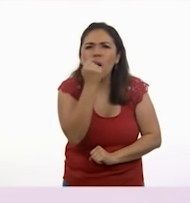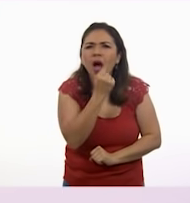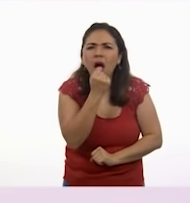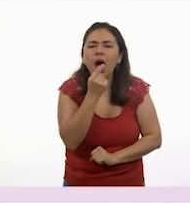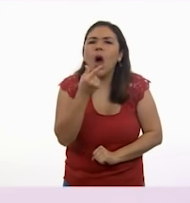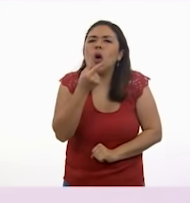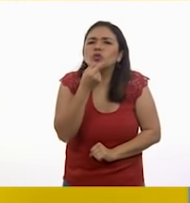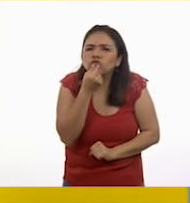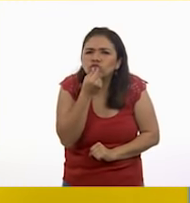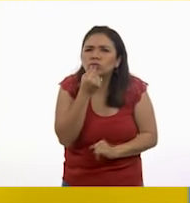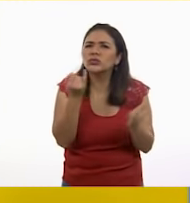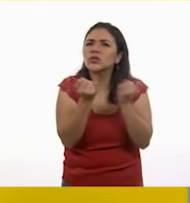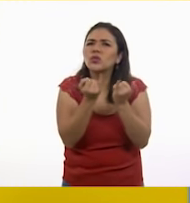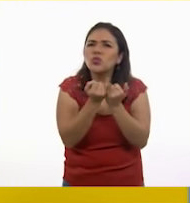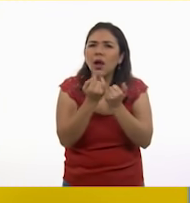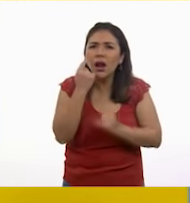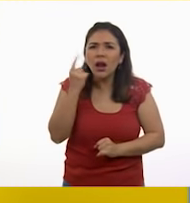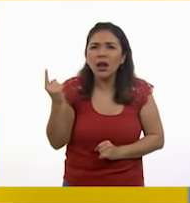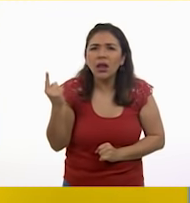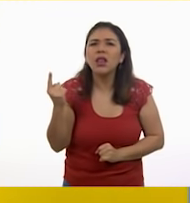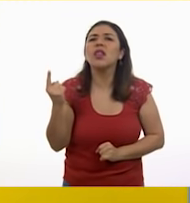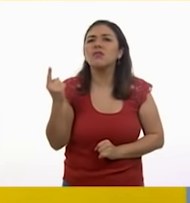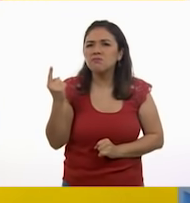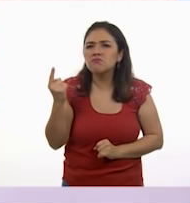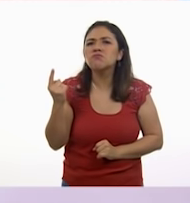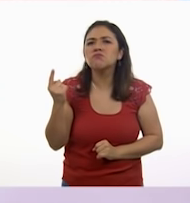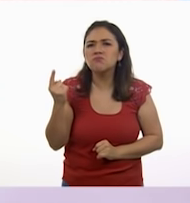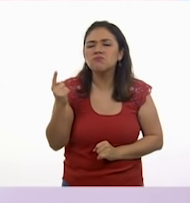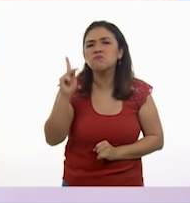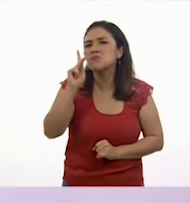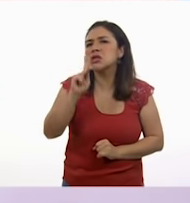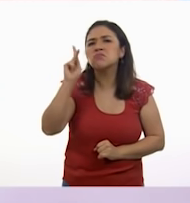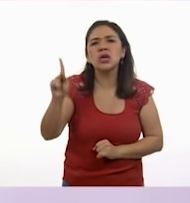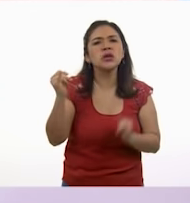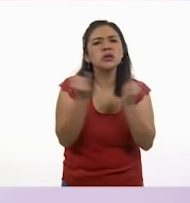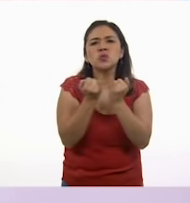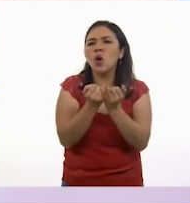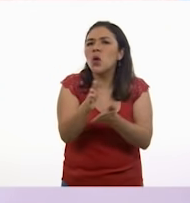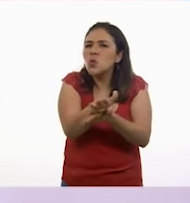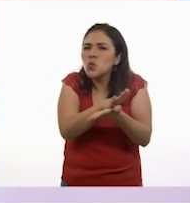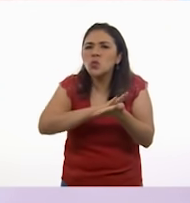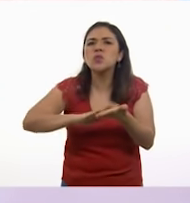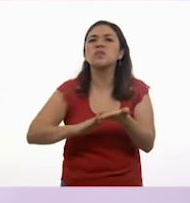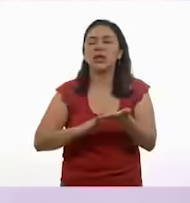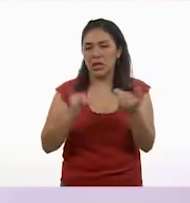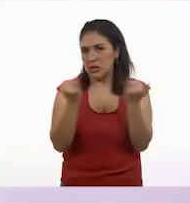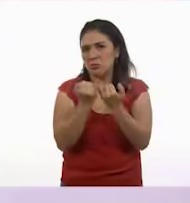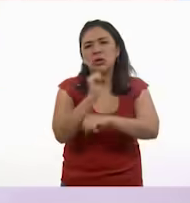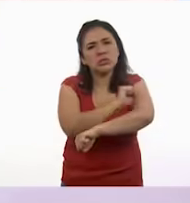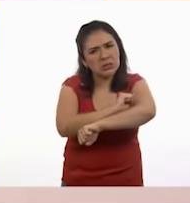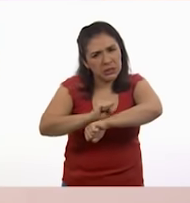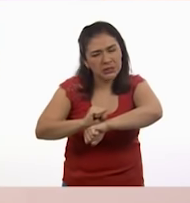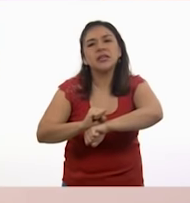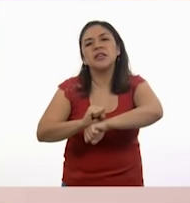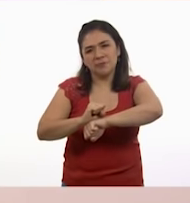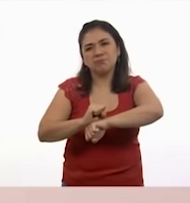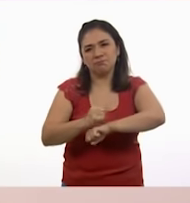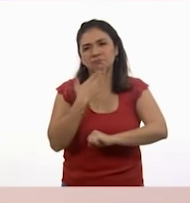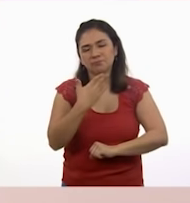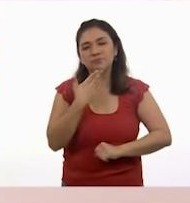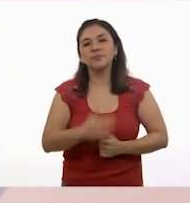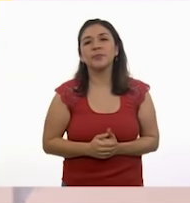boca pequeña vamos a ver aquí me había avistado esta boca pequeña boca aquí está también boca pequeña humilde vida porque me había dicho la